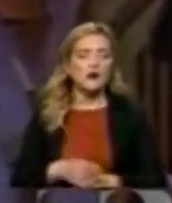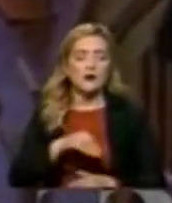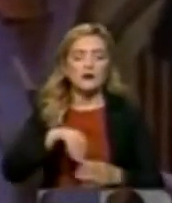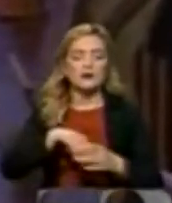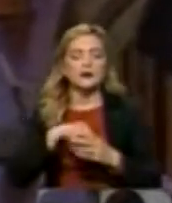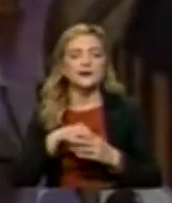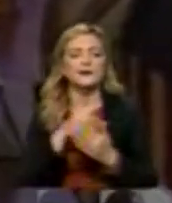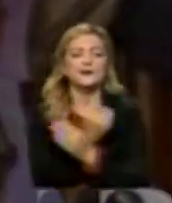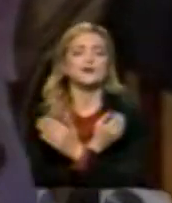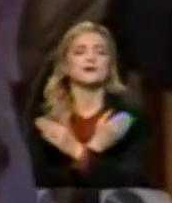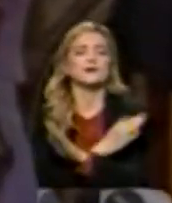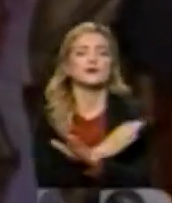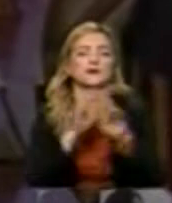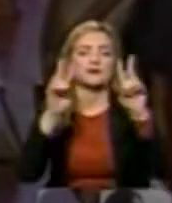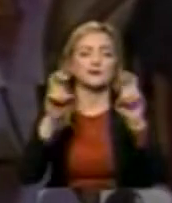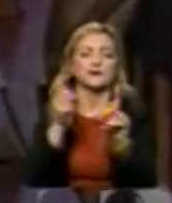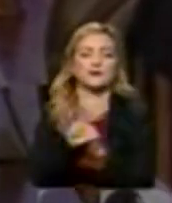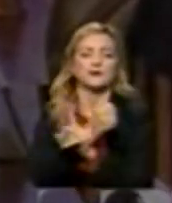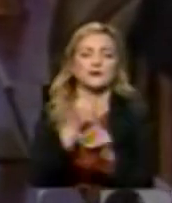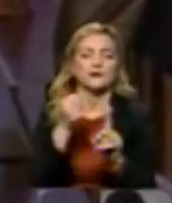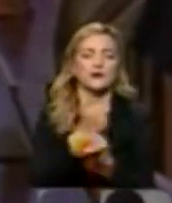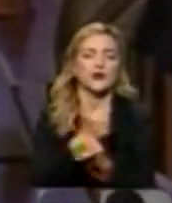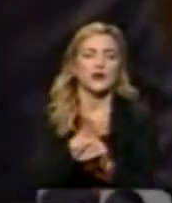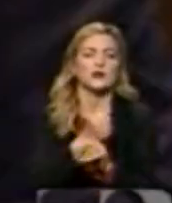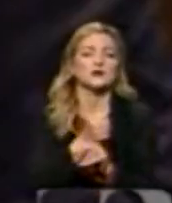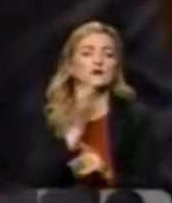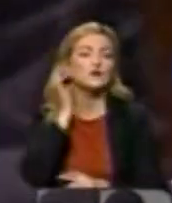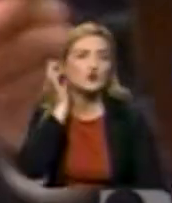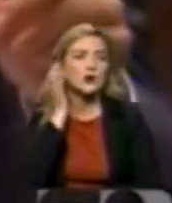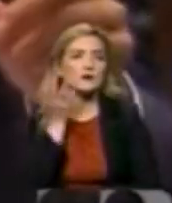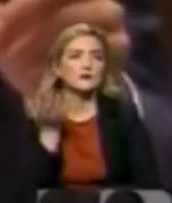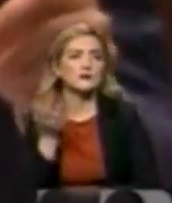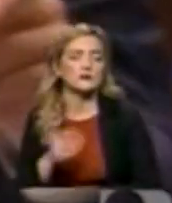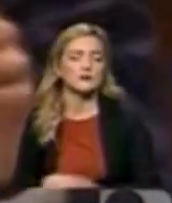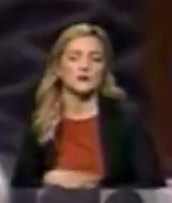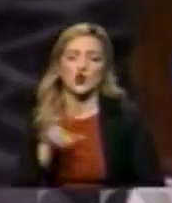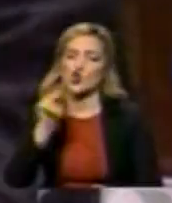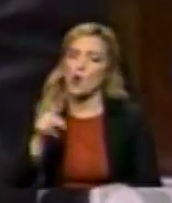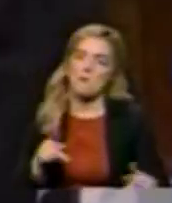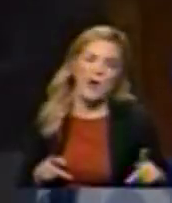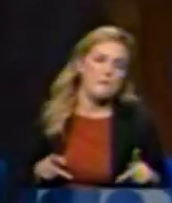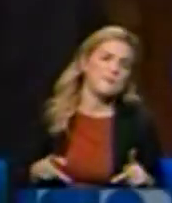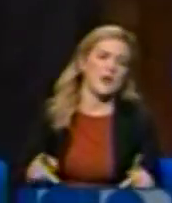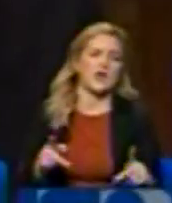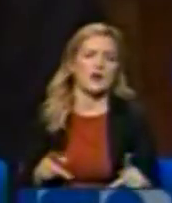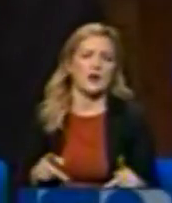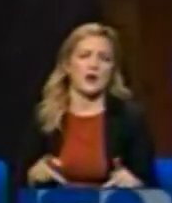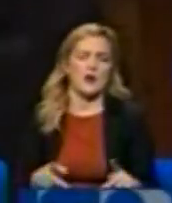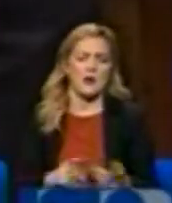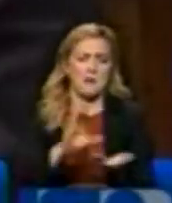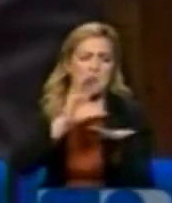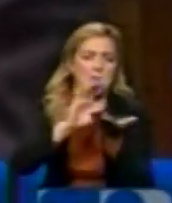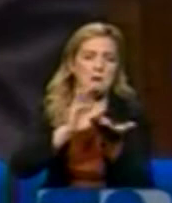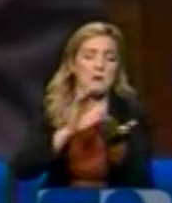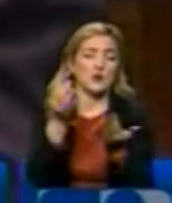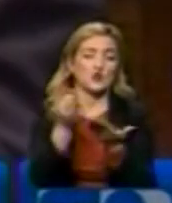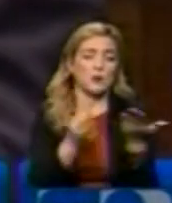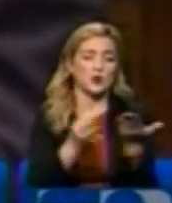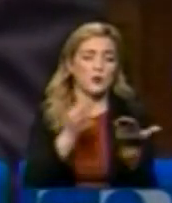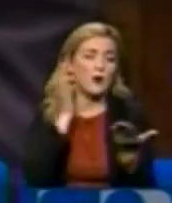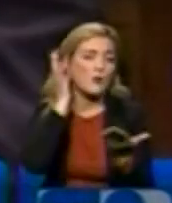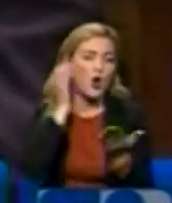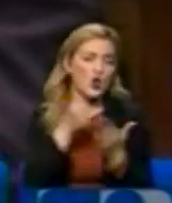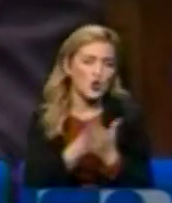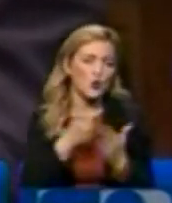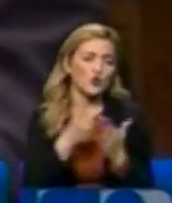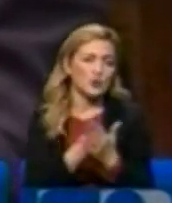para prevenir y erradicar la violencia contra la mujer. No vamos a permitir que se reduzcan 8 millones de dólares a una lucha